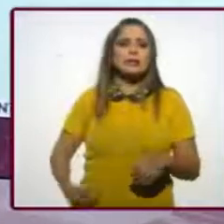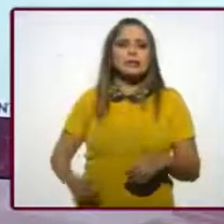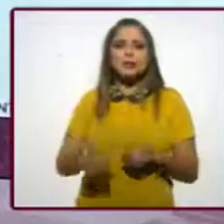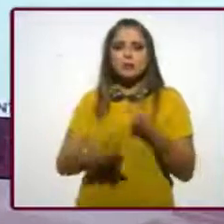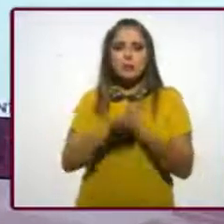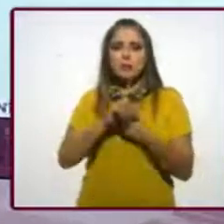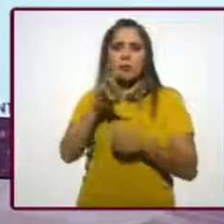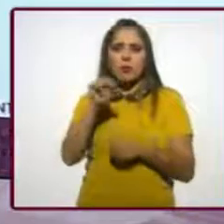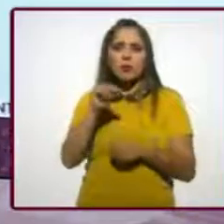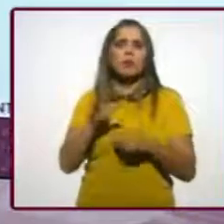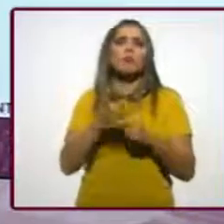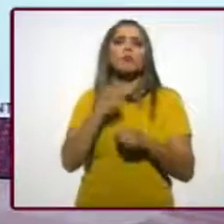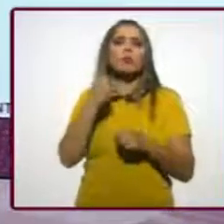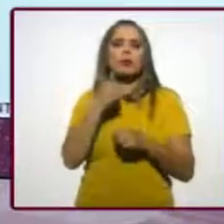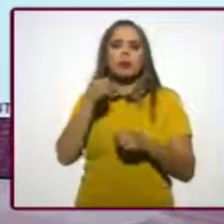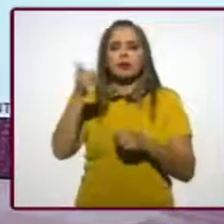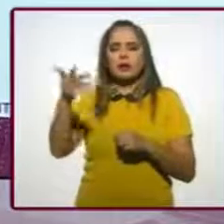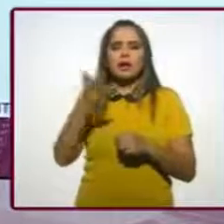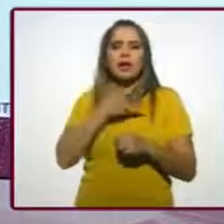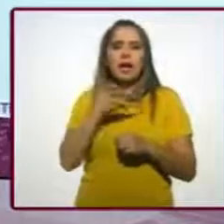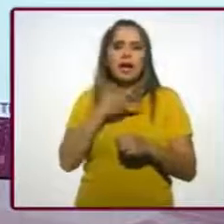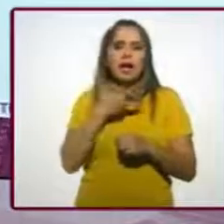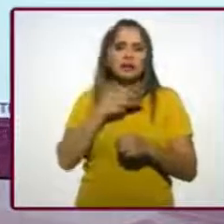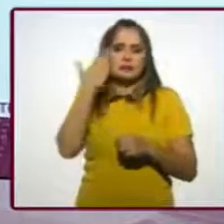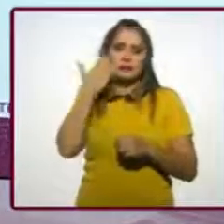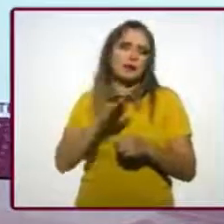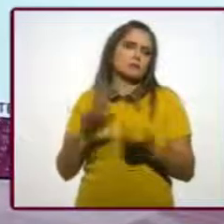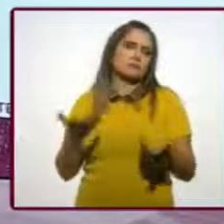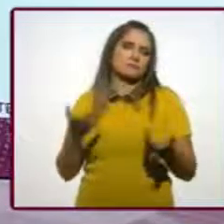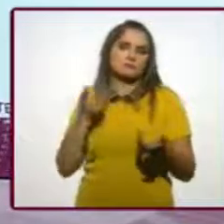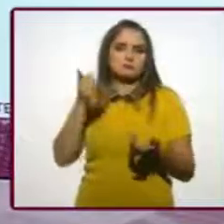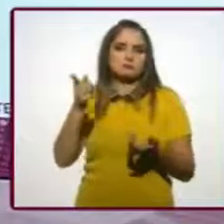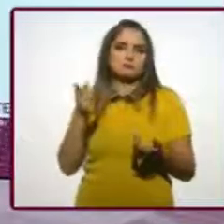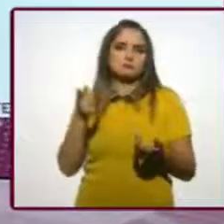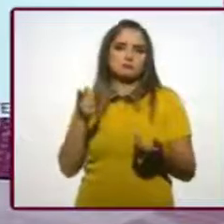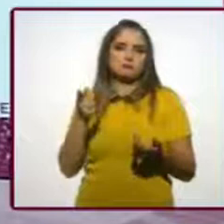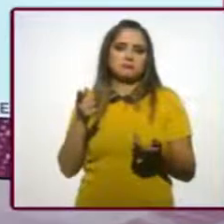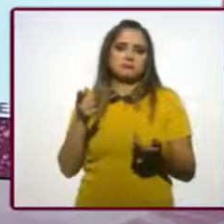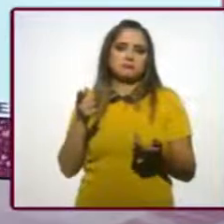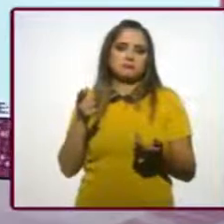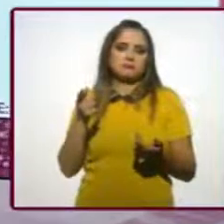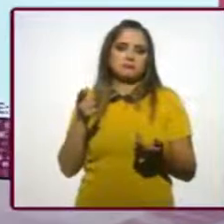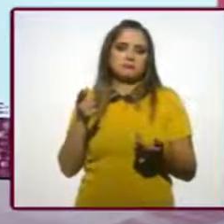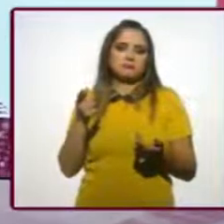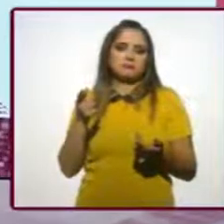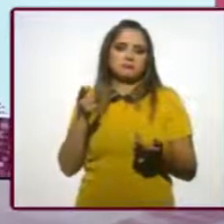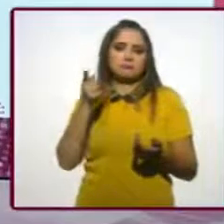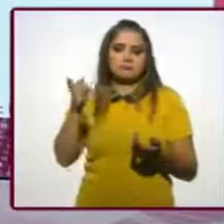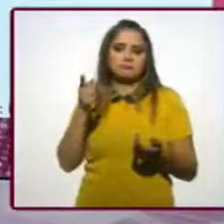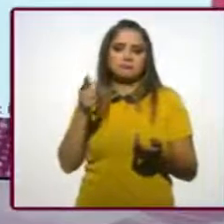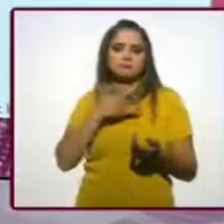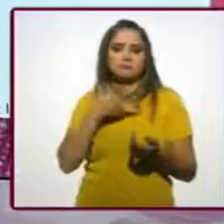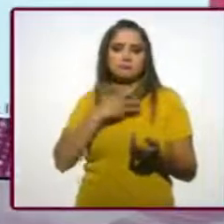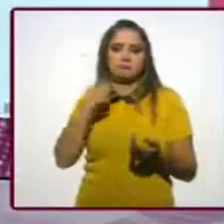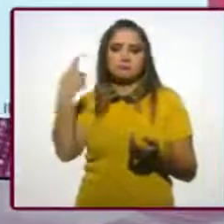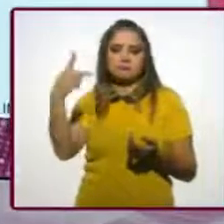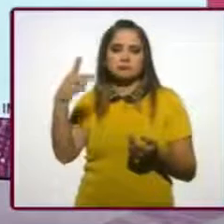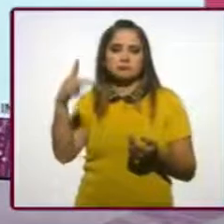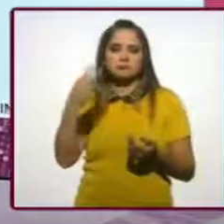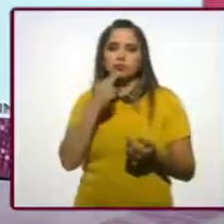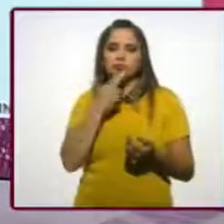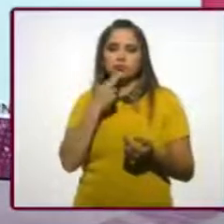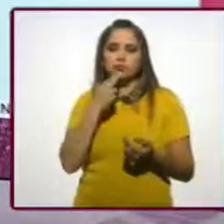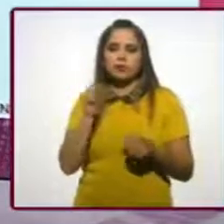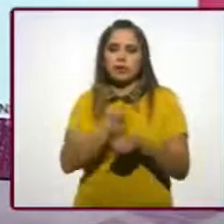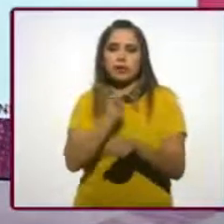un capital político muy alto, ¿no? Algunos hemos dicho histórico. Ese capital político lo está utilizando